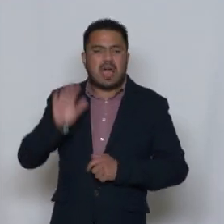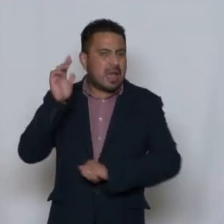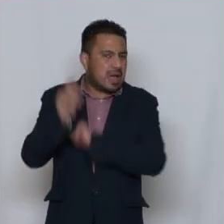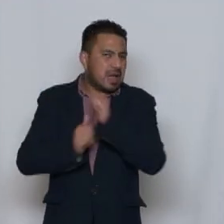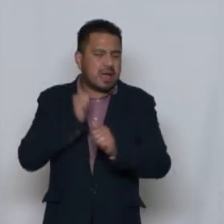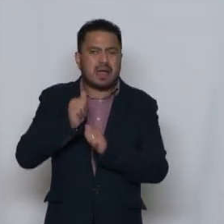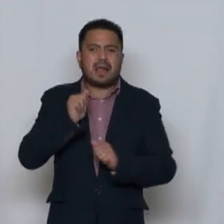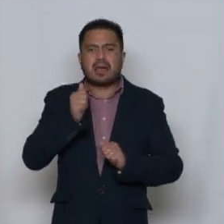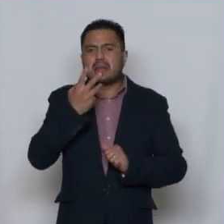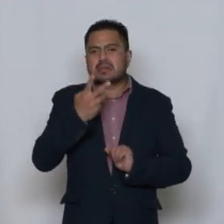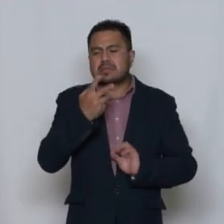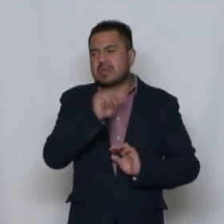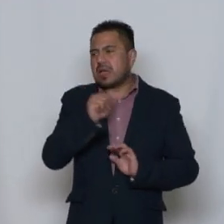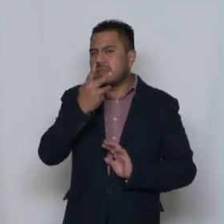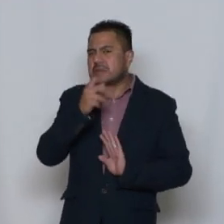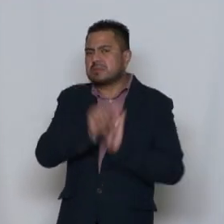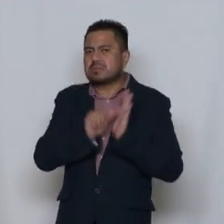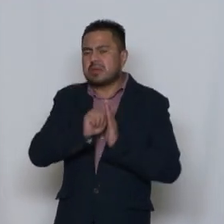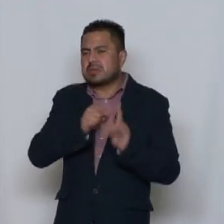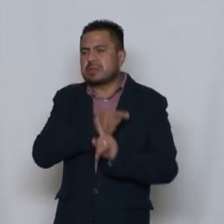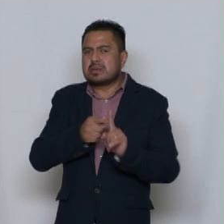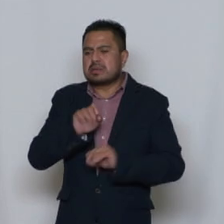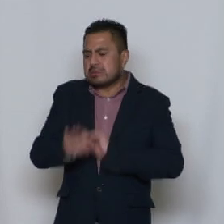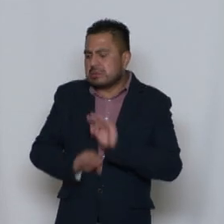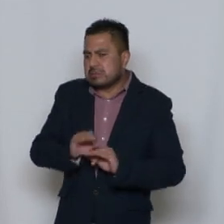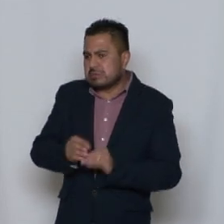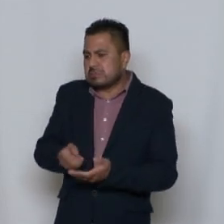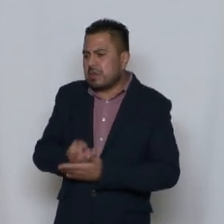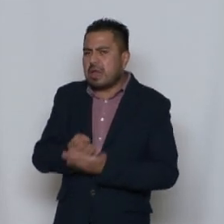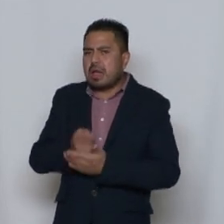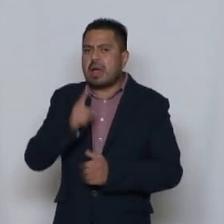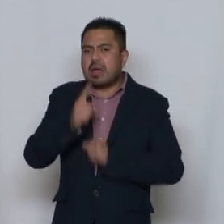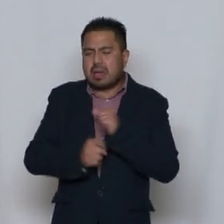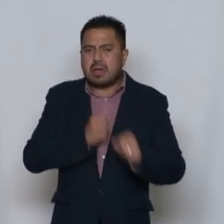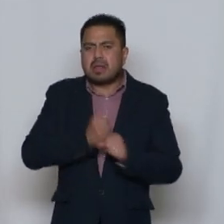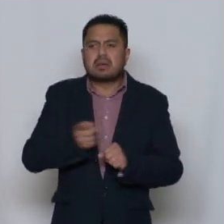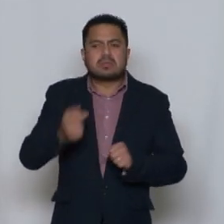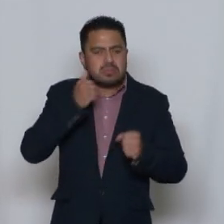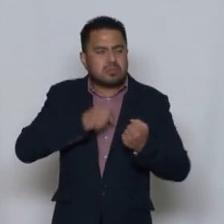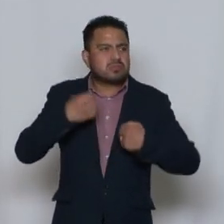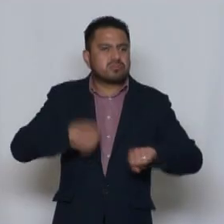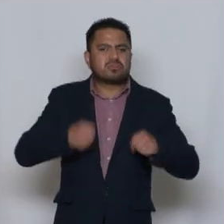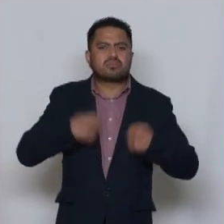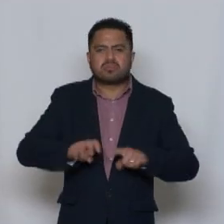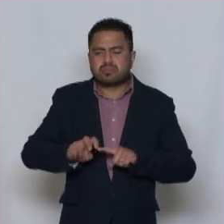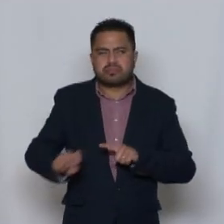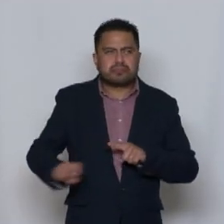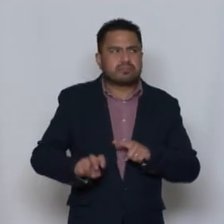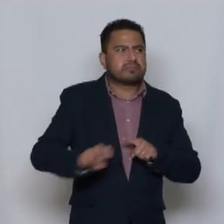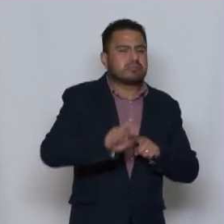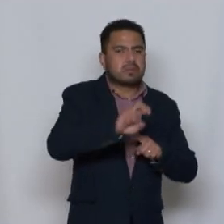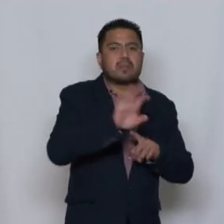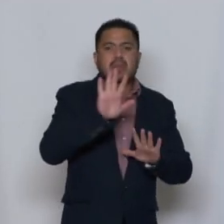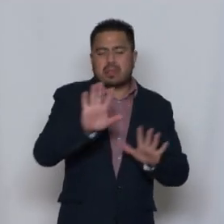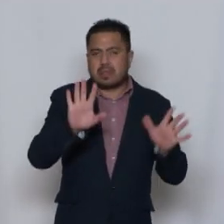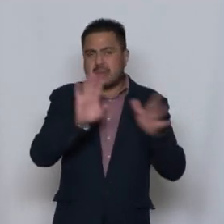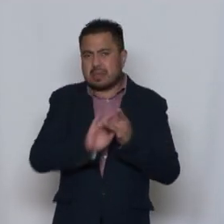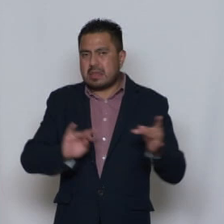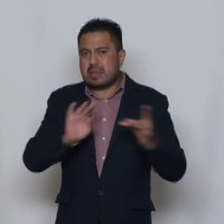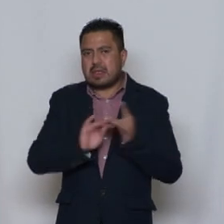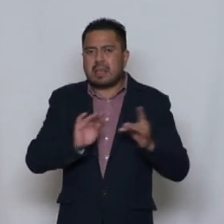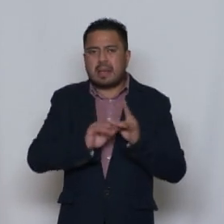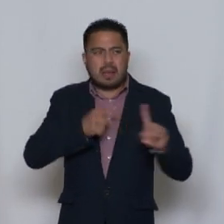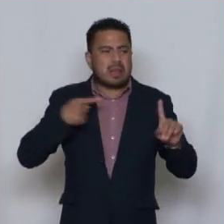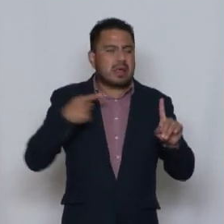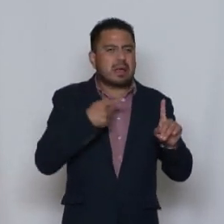de 3 a 3 meses y medio en el área de cría y bueno, el resto del año está ocupado por la migración. Cabe destacar que, bueno, la